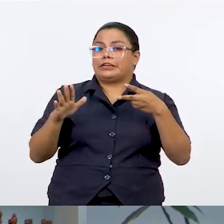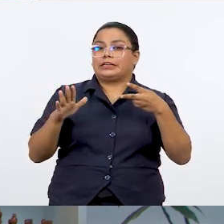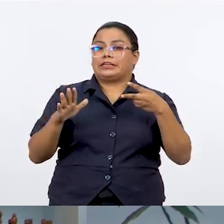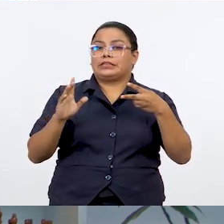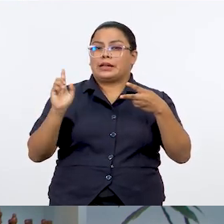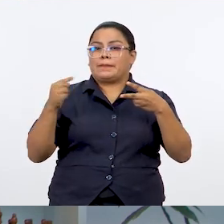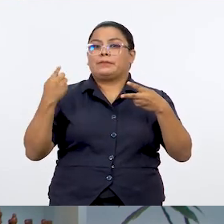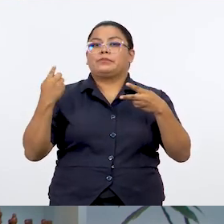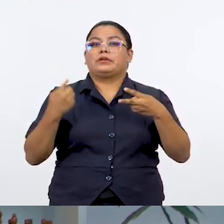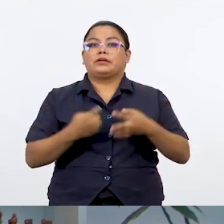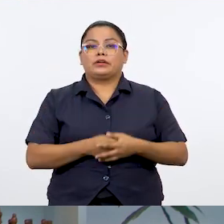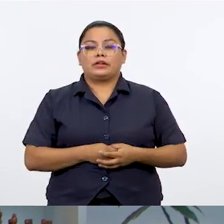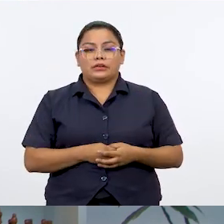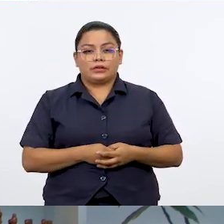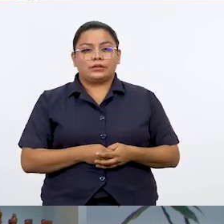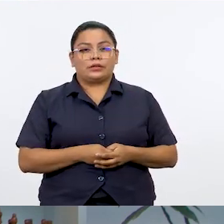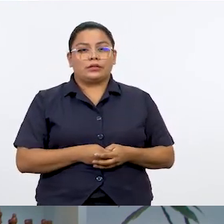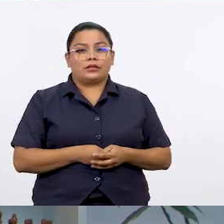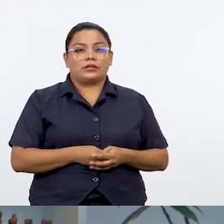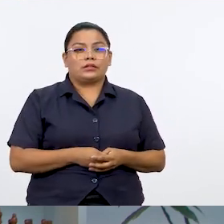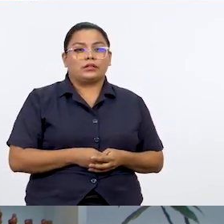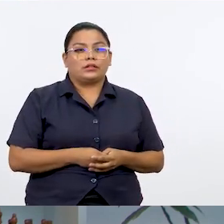a la primera?